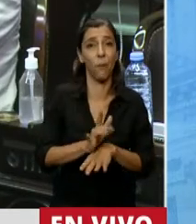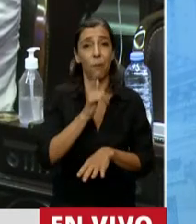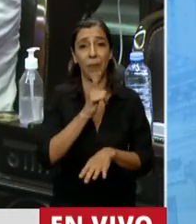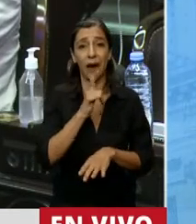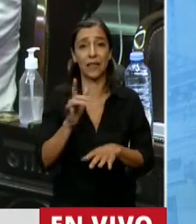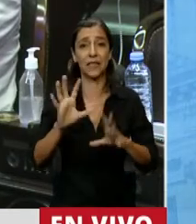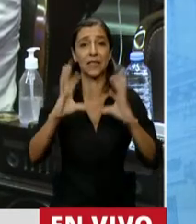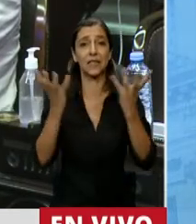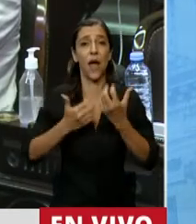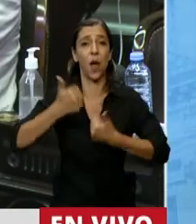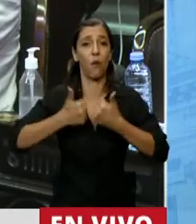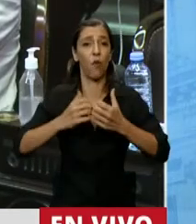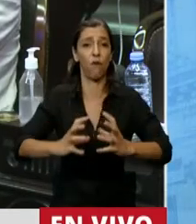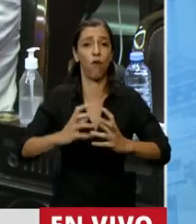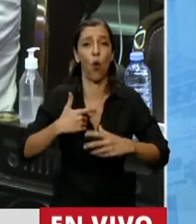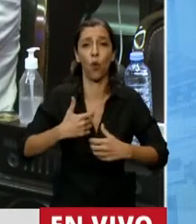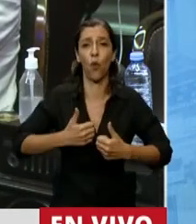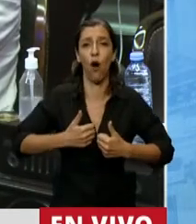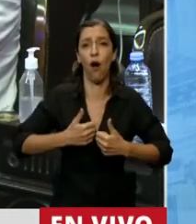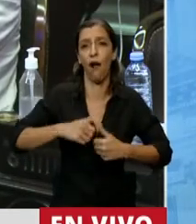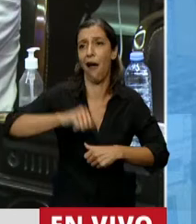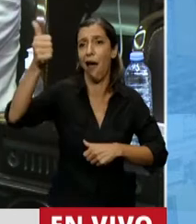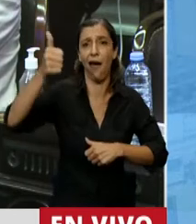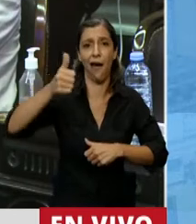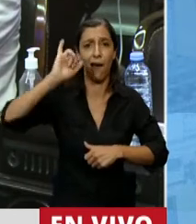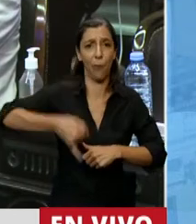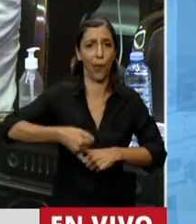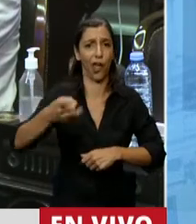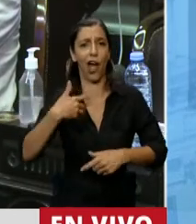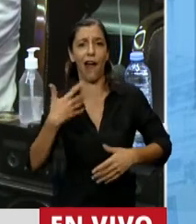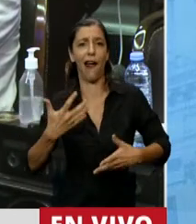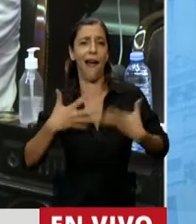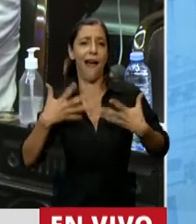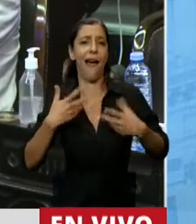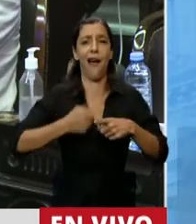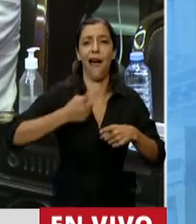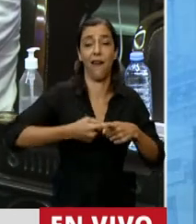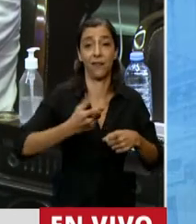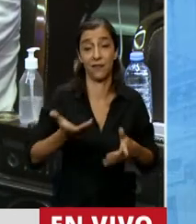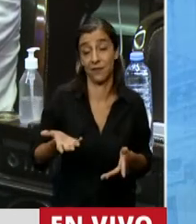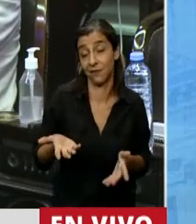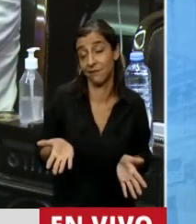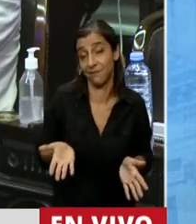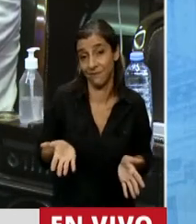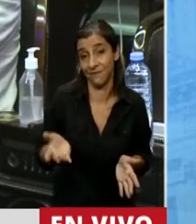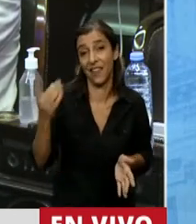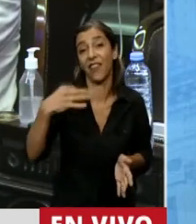deberían por lo menos callarse, hacer lo que les mandan hacer, ya que habla el diputado propinante de discursos armados.